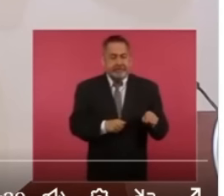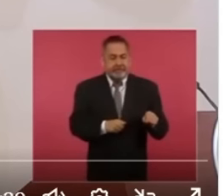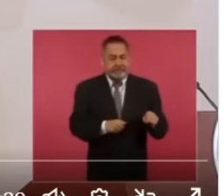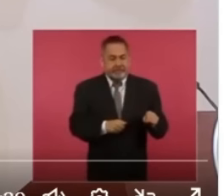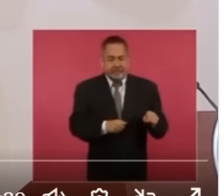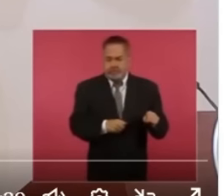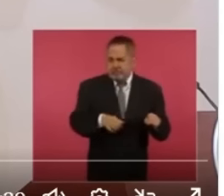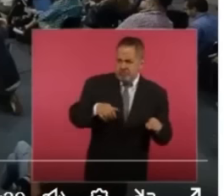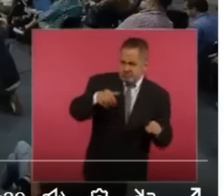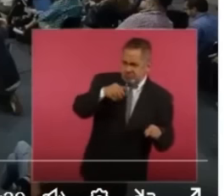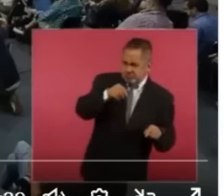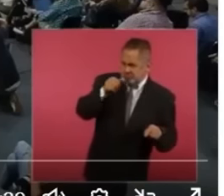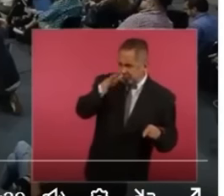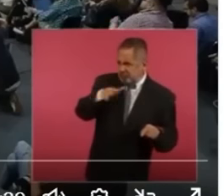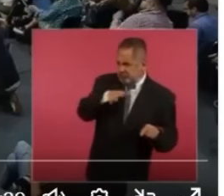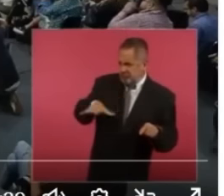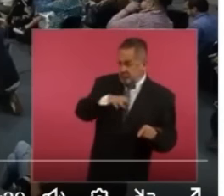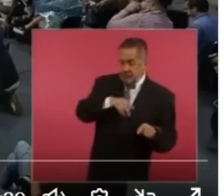reaccionario,